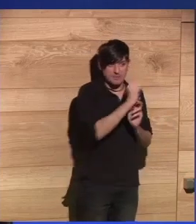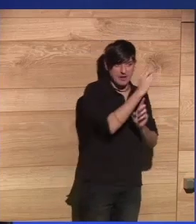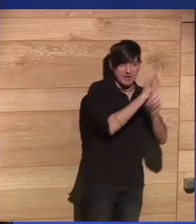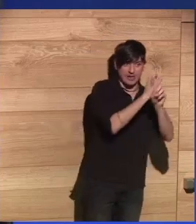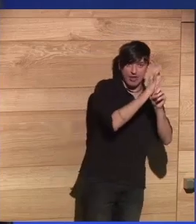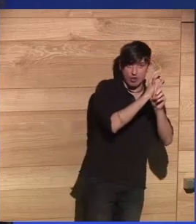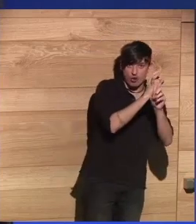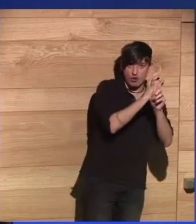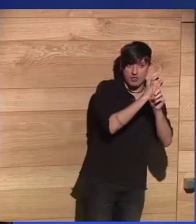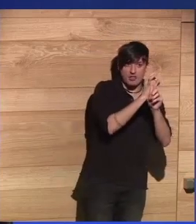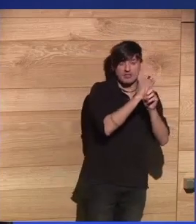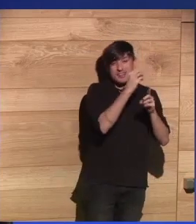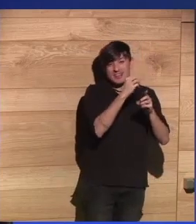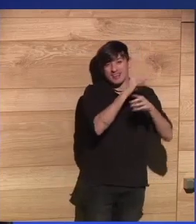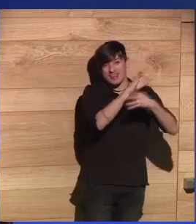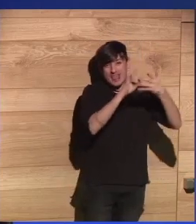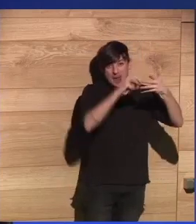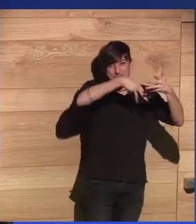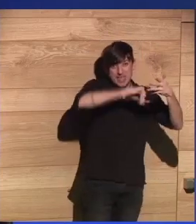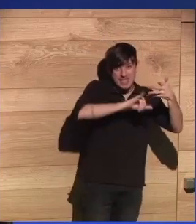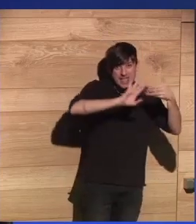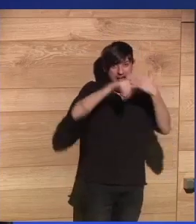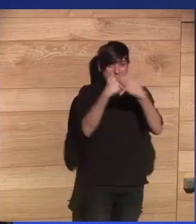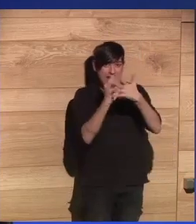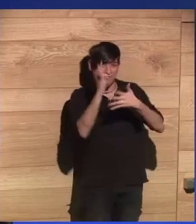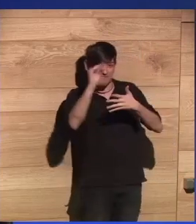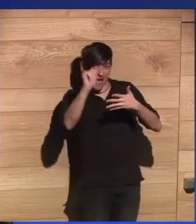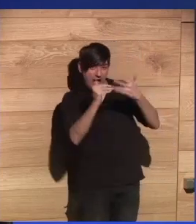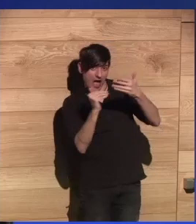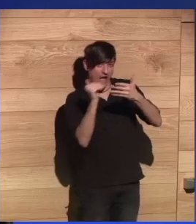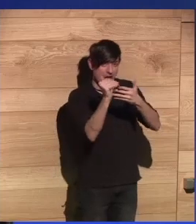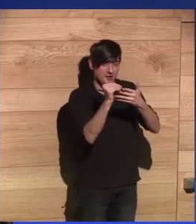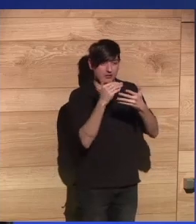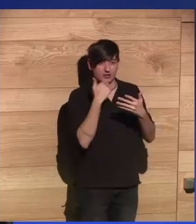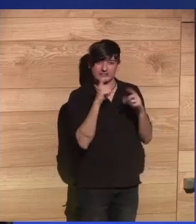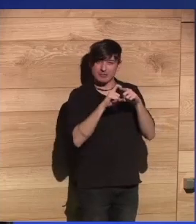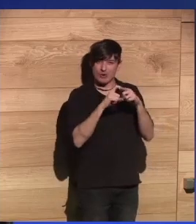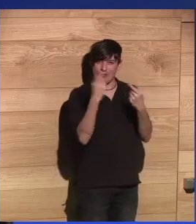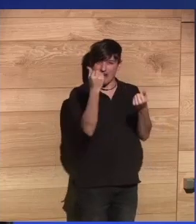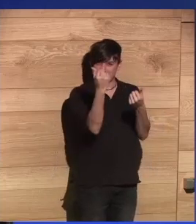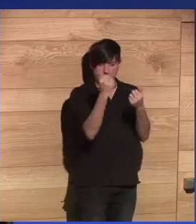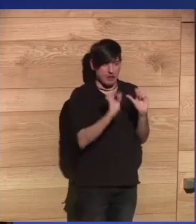a cuando va del mi al fa, y esa cosa que es tan flamenca y que está al comienzo